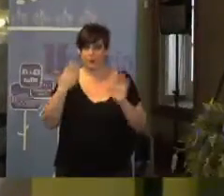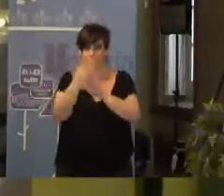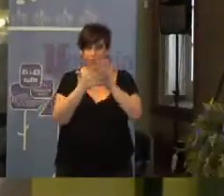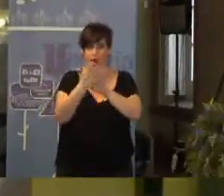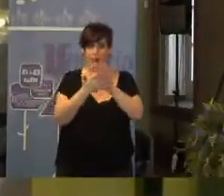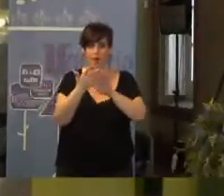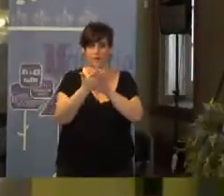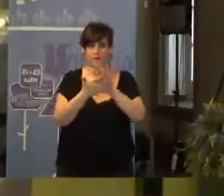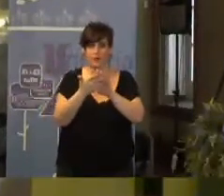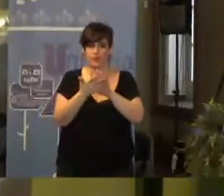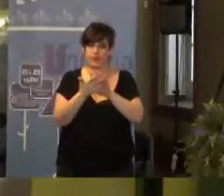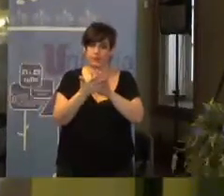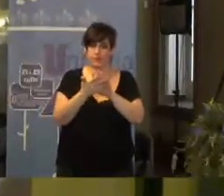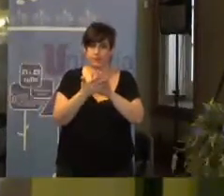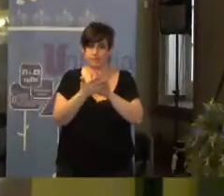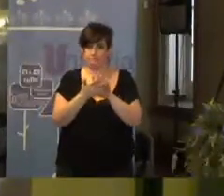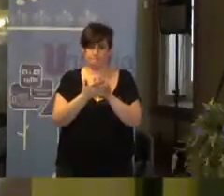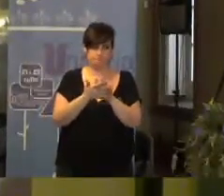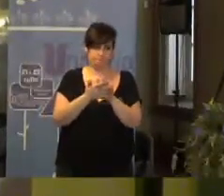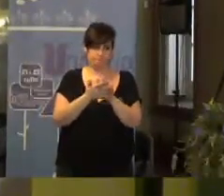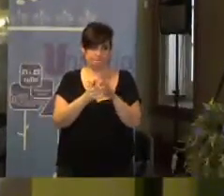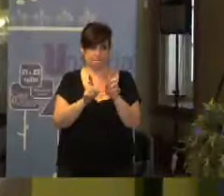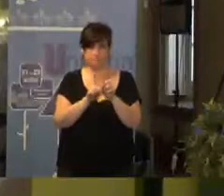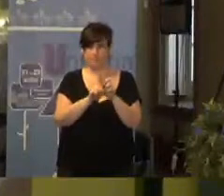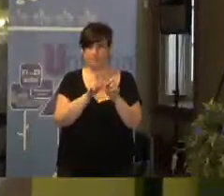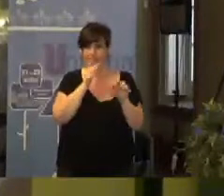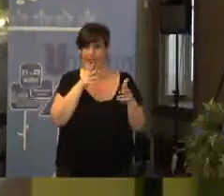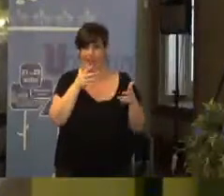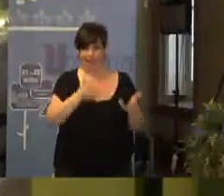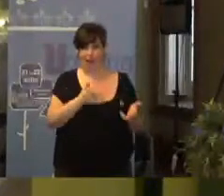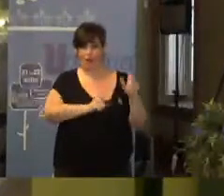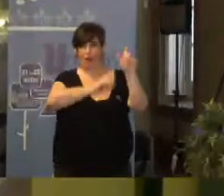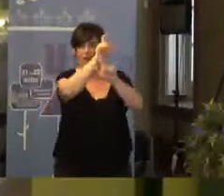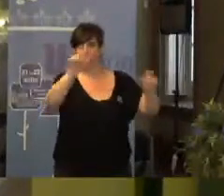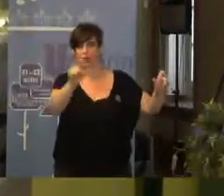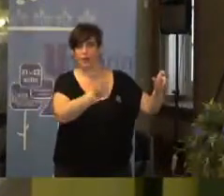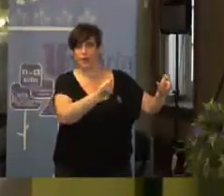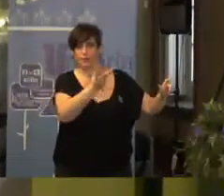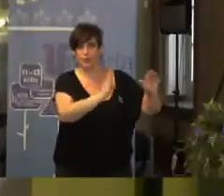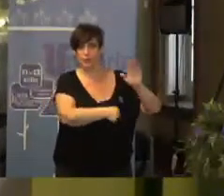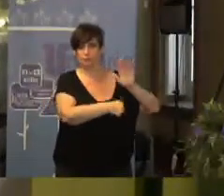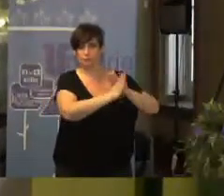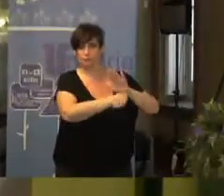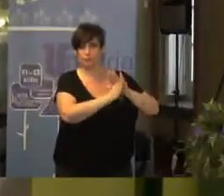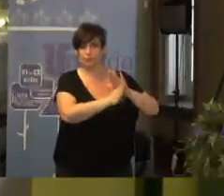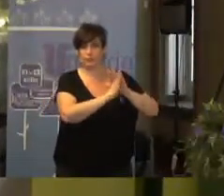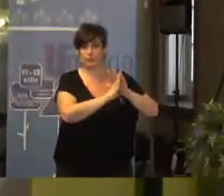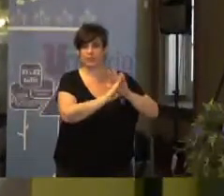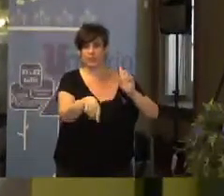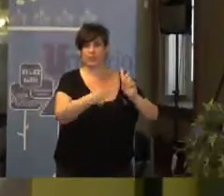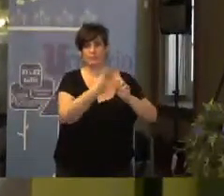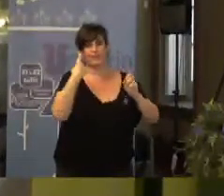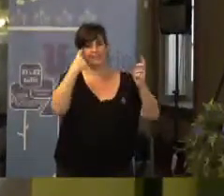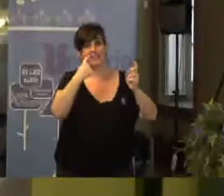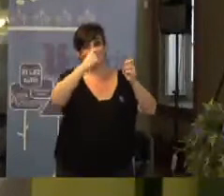como reter, desde logo, a poboación actual e a ser posible, bueno, pois incorporar a novos activos.